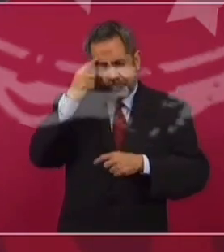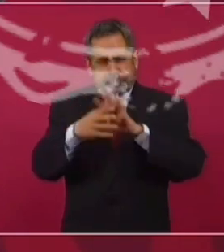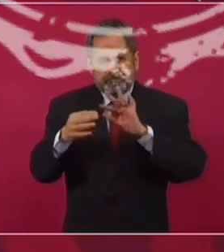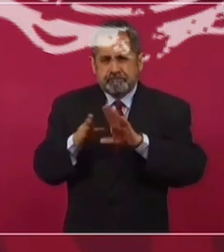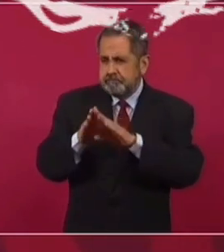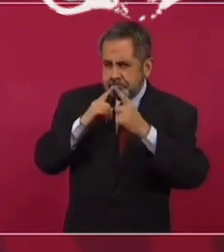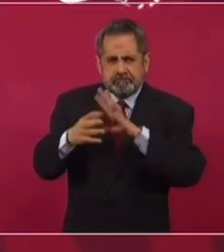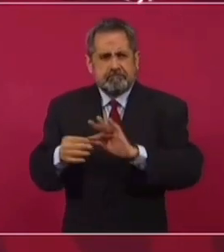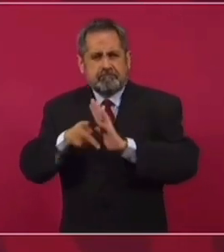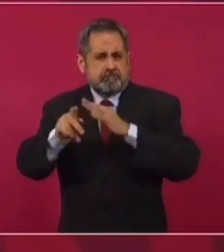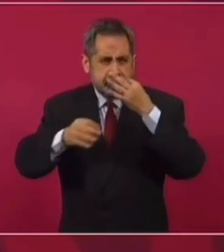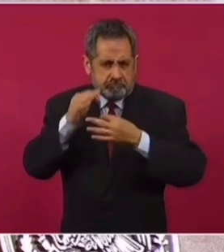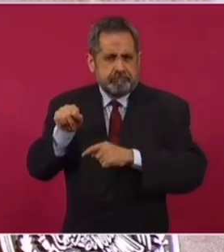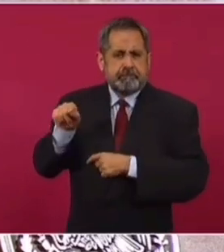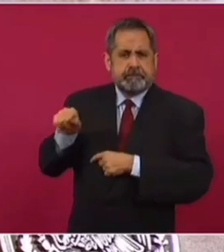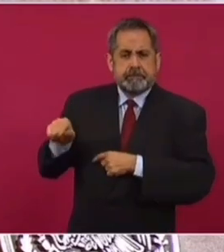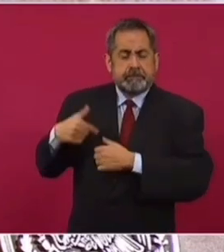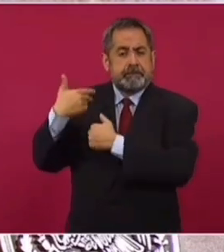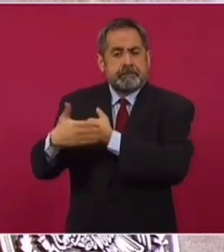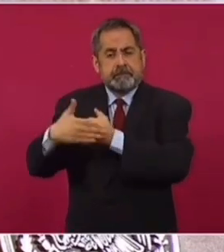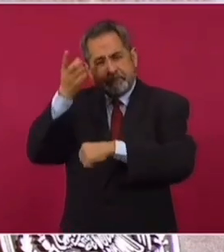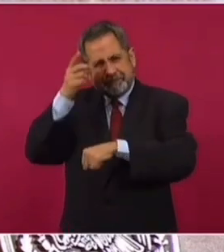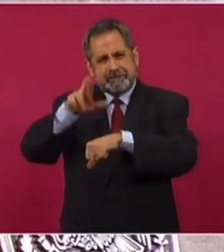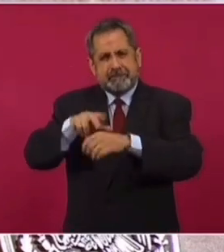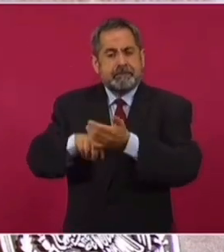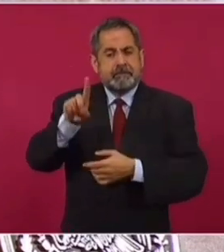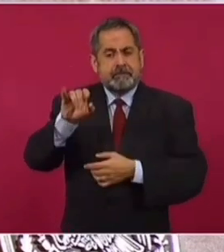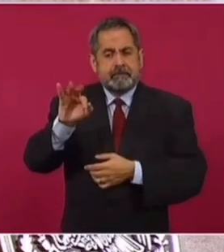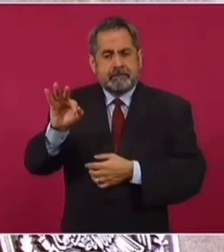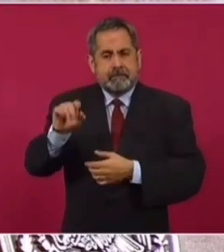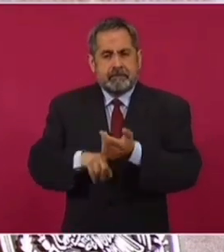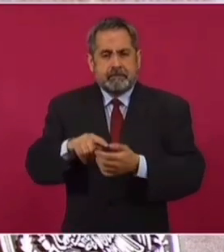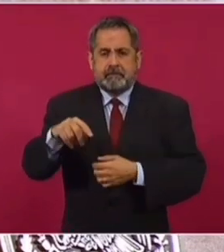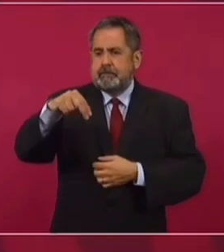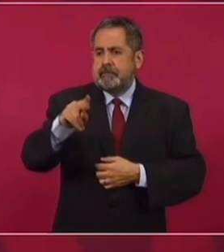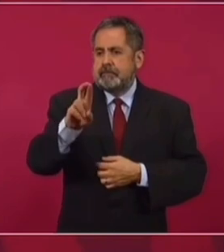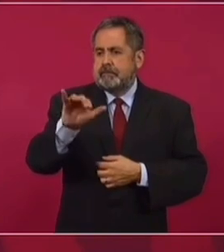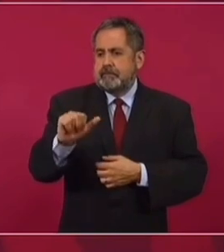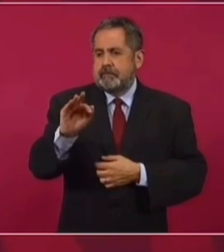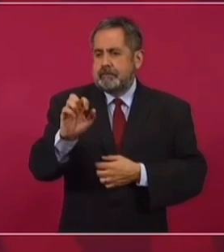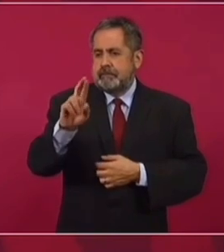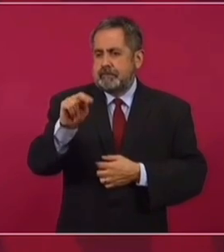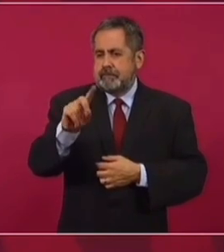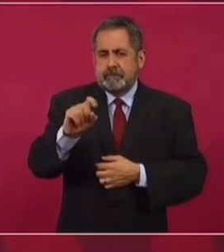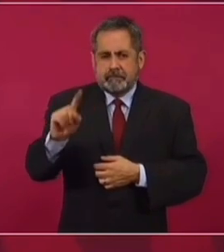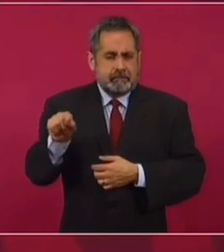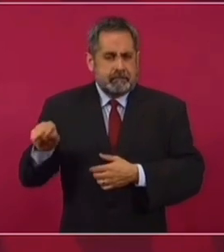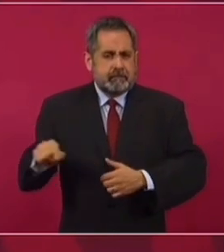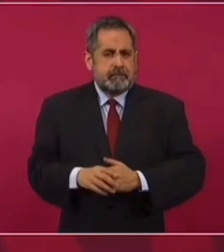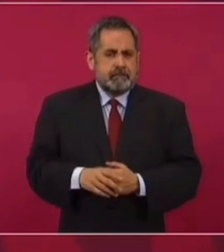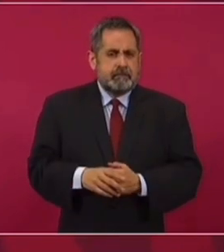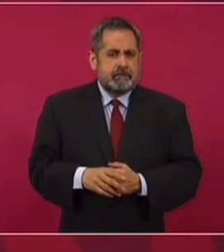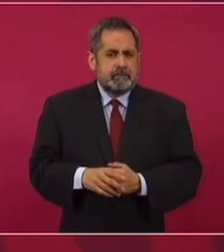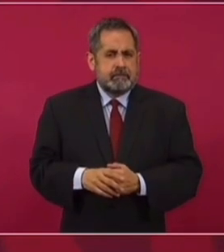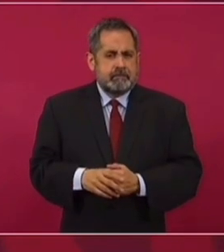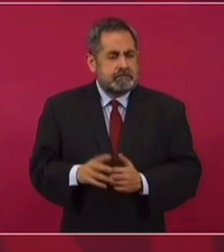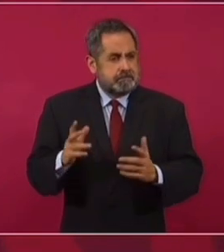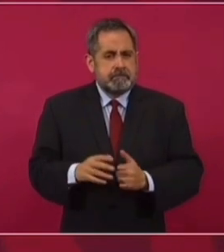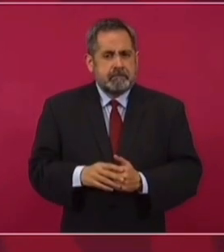actual como periodista ella va a ser la próxima directora del dif y nuria fernández entonces